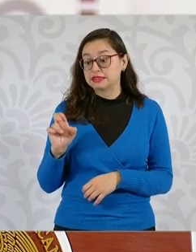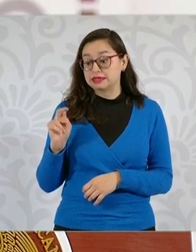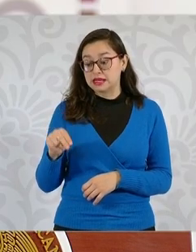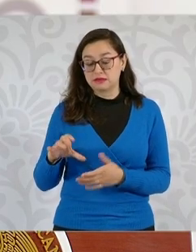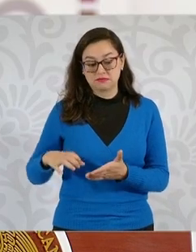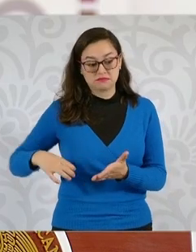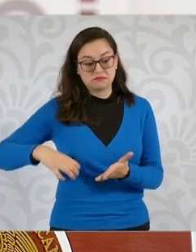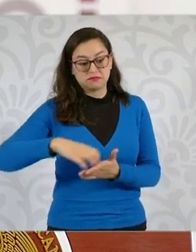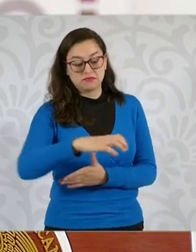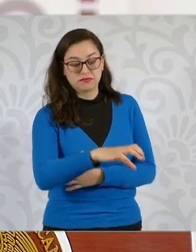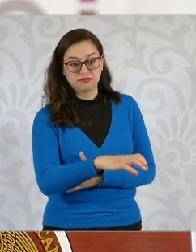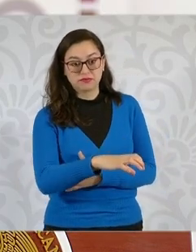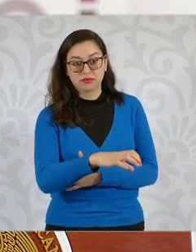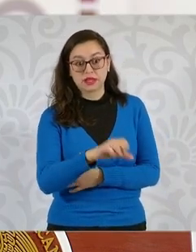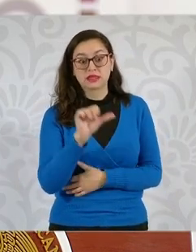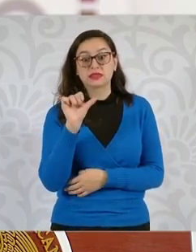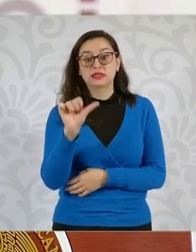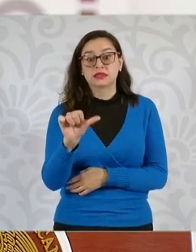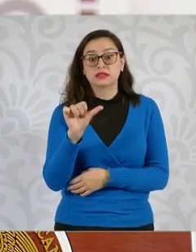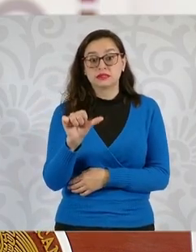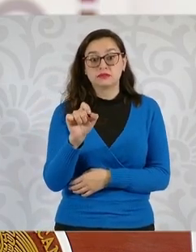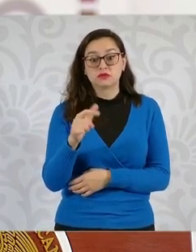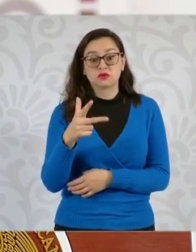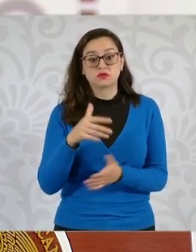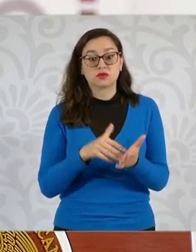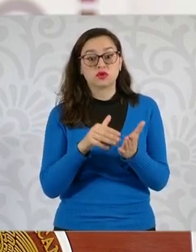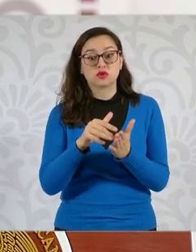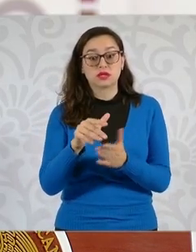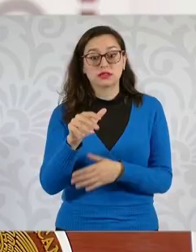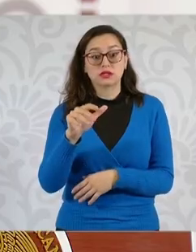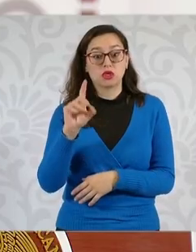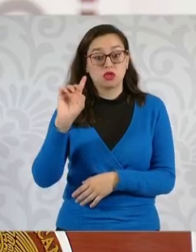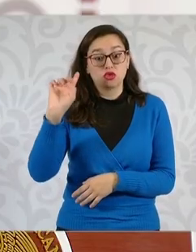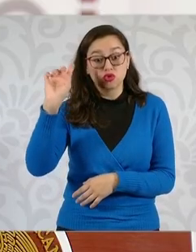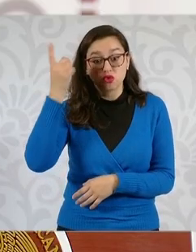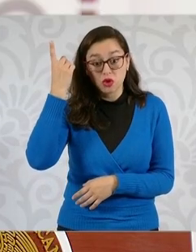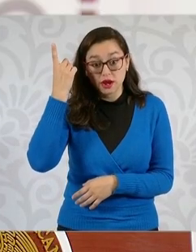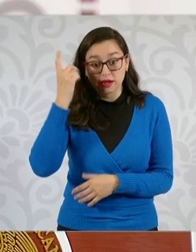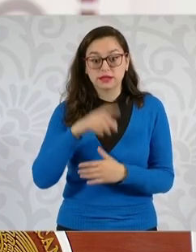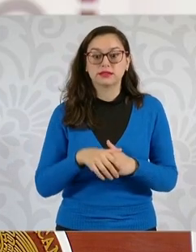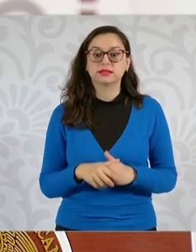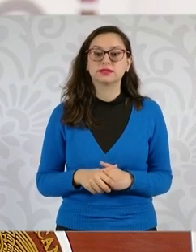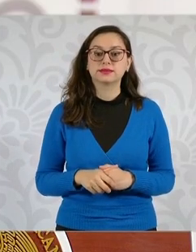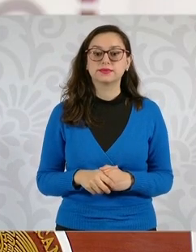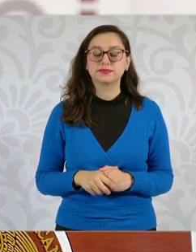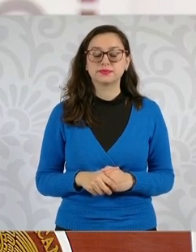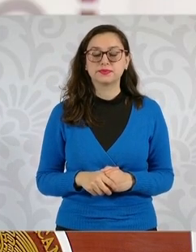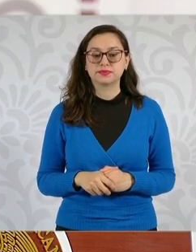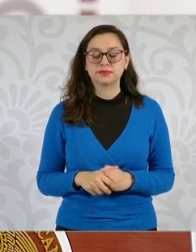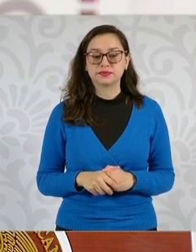.83 millones de dólares y NICE Systems